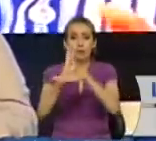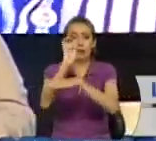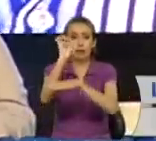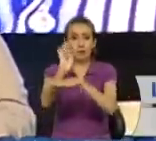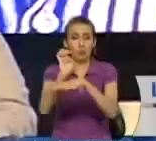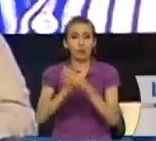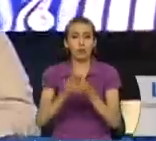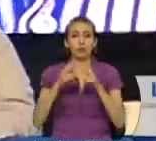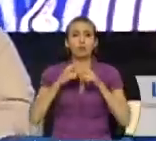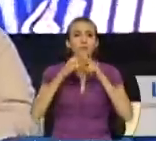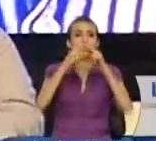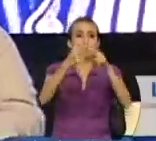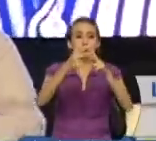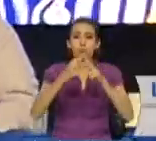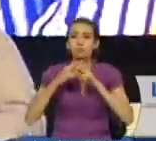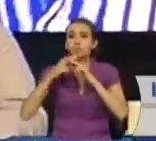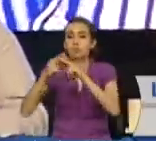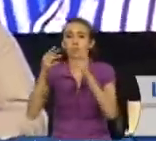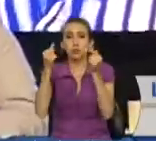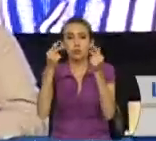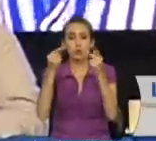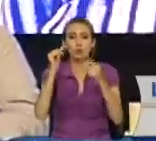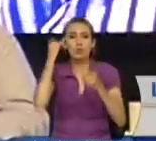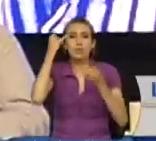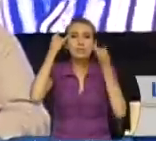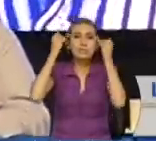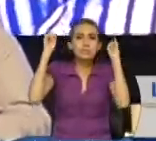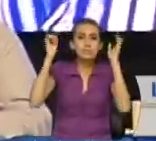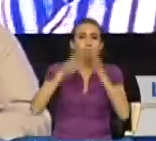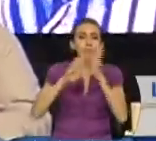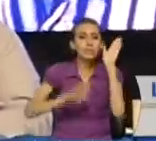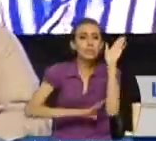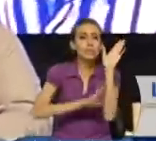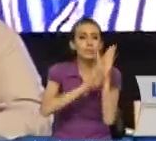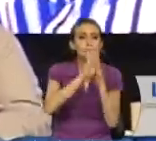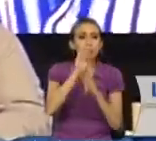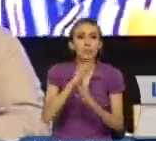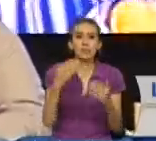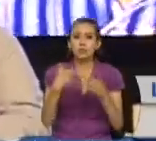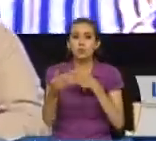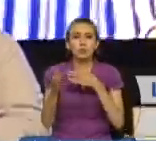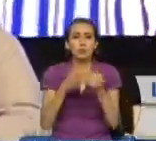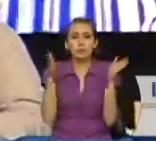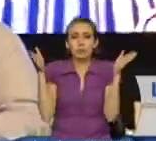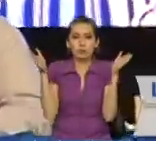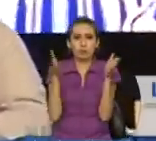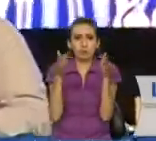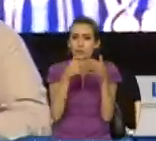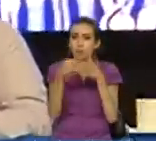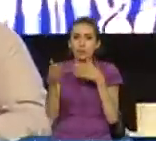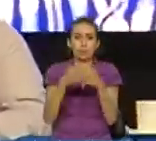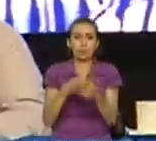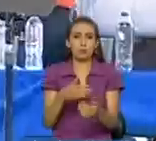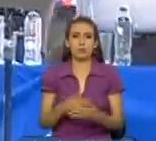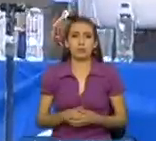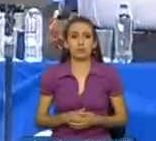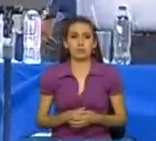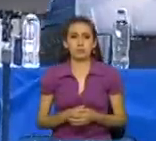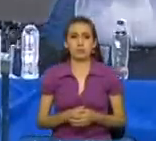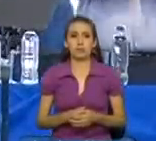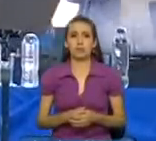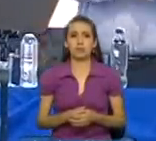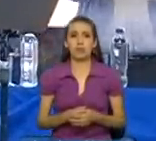con créditos para impulsar sus ideas y negocios por más pequeños por más pequeñitos que estos